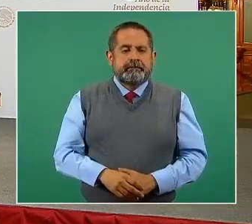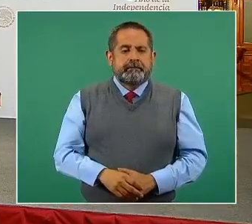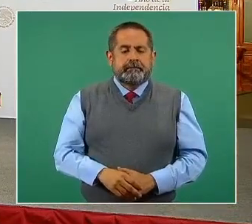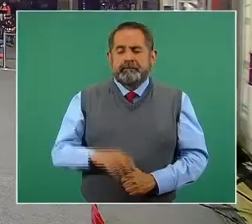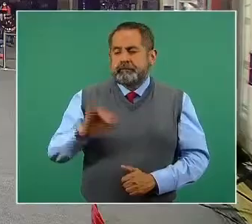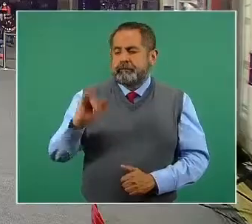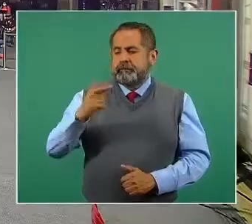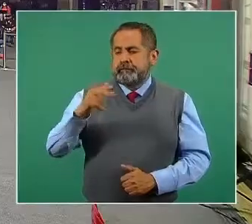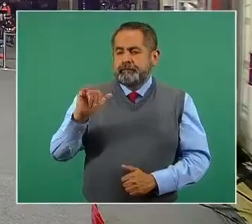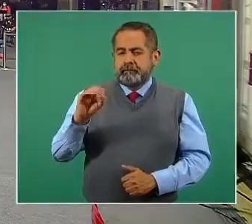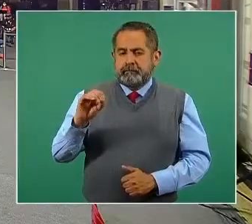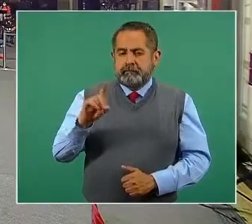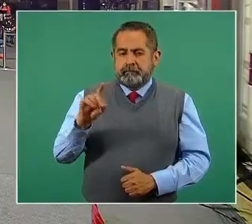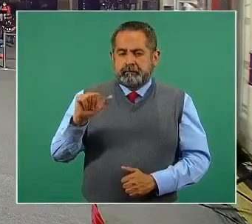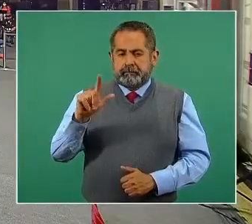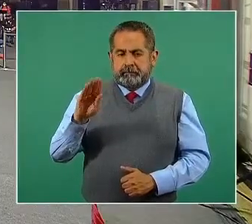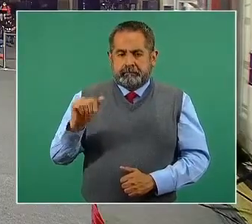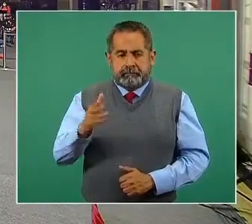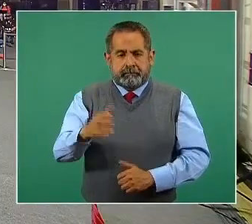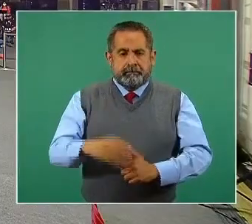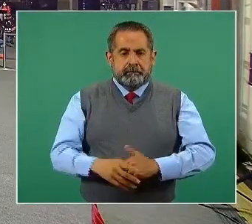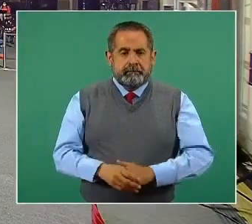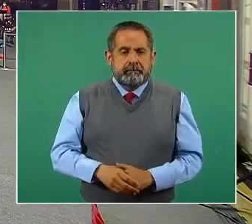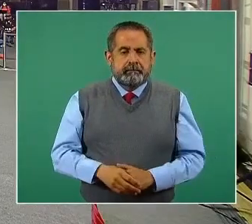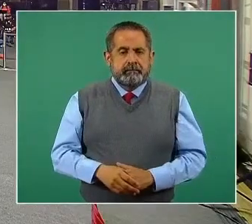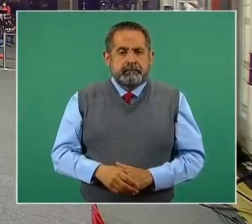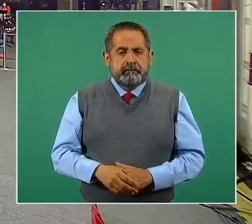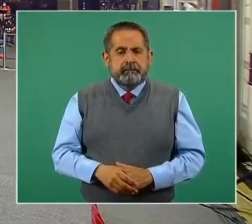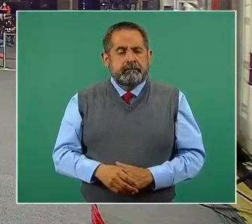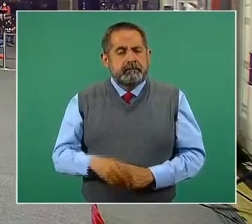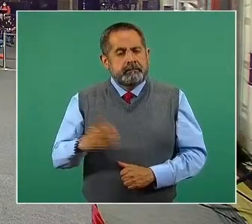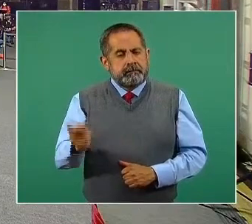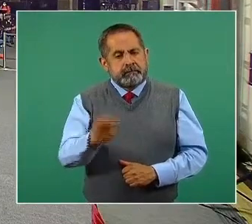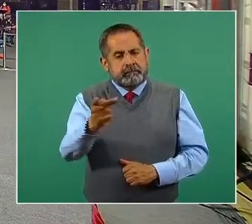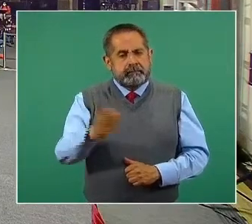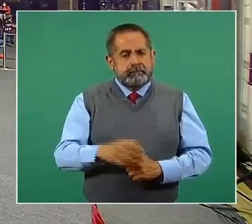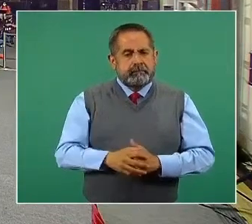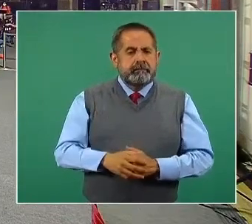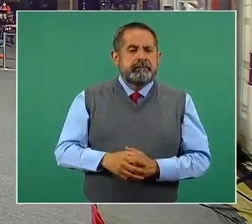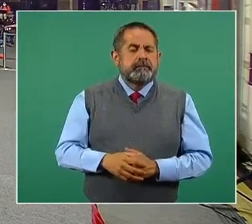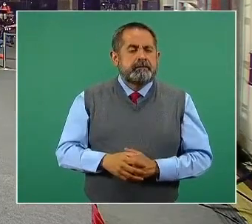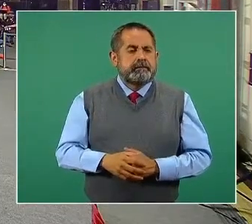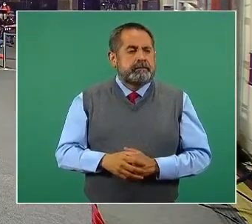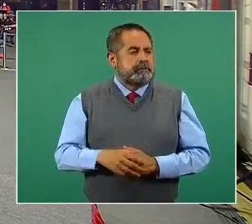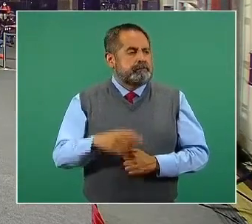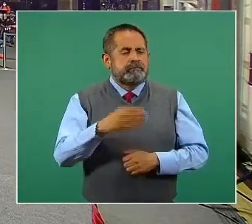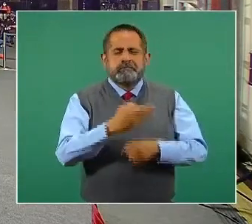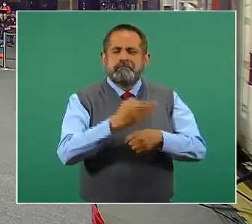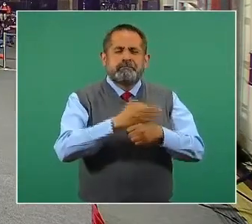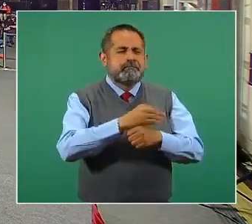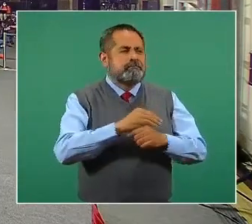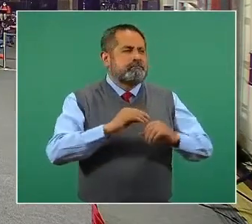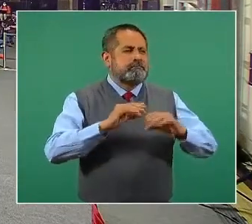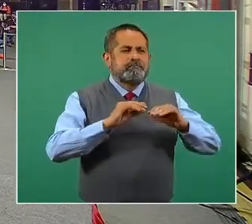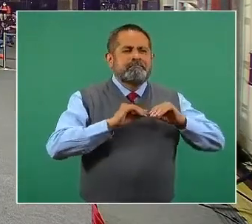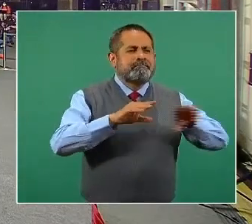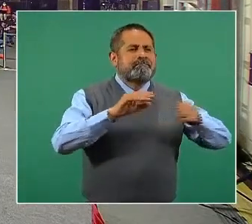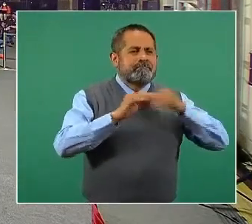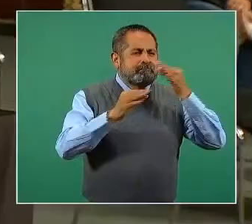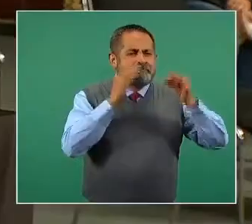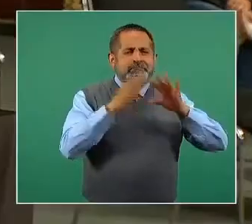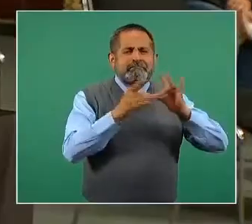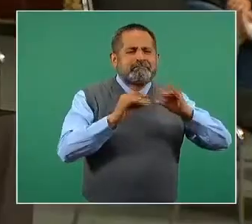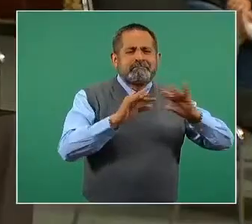Ignacio de Alba pide página. Muchas gracias, buenas noches. Preguntarle, han circulado muchas noticias que han causado alarma